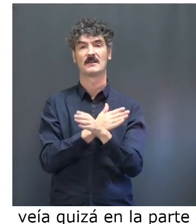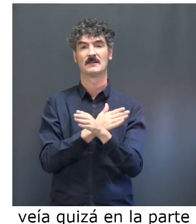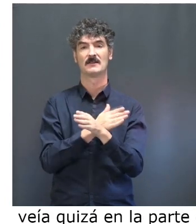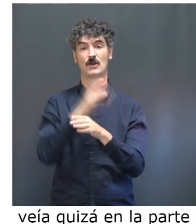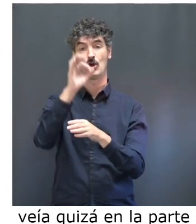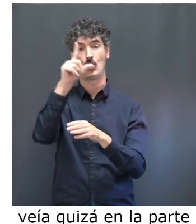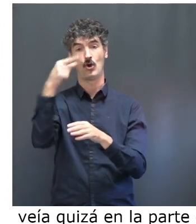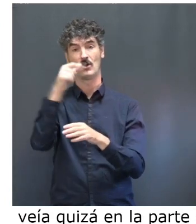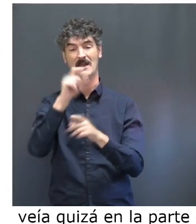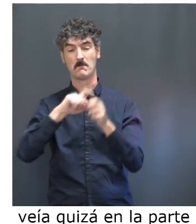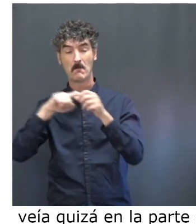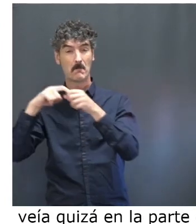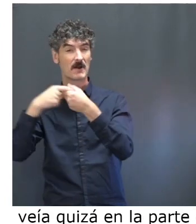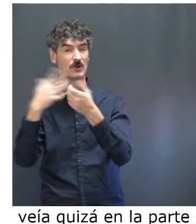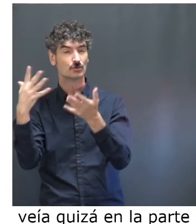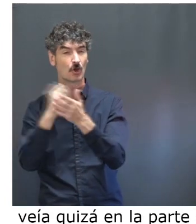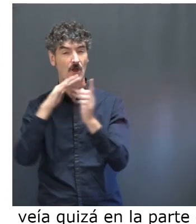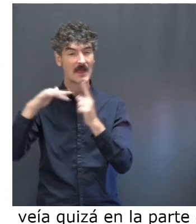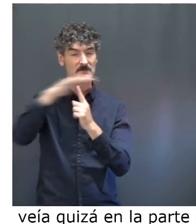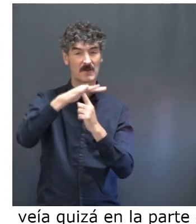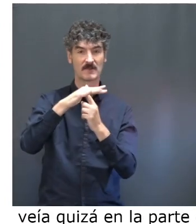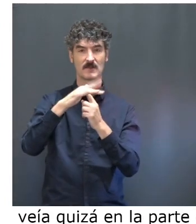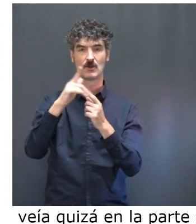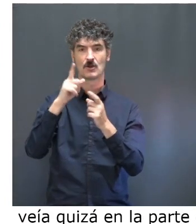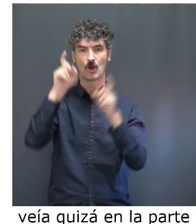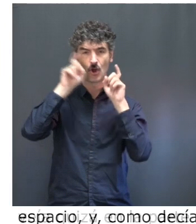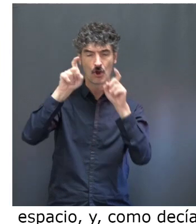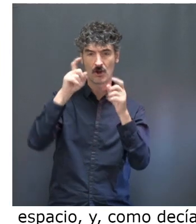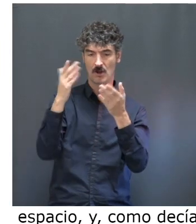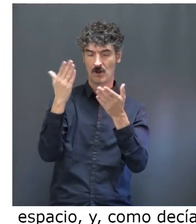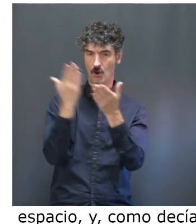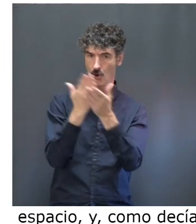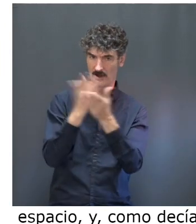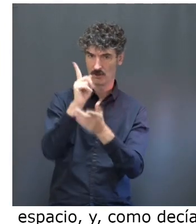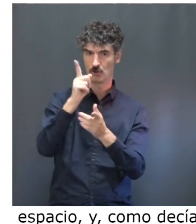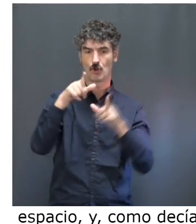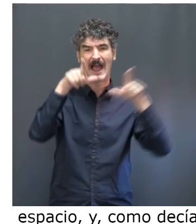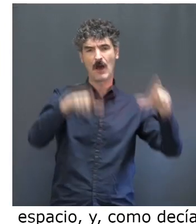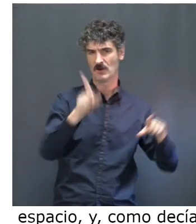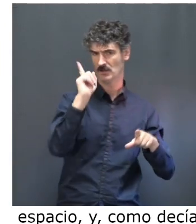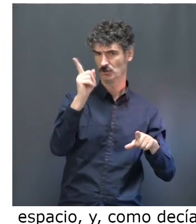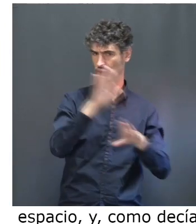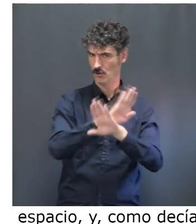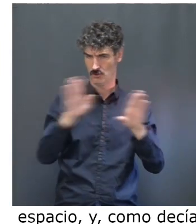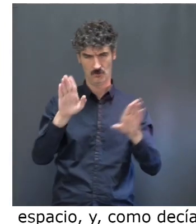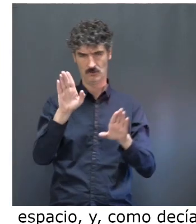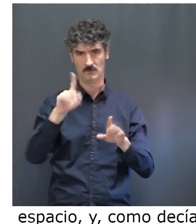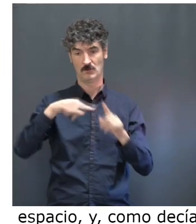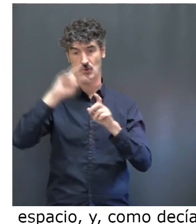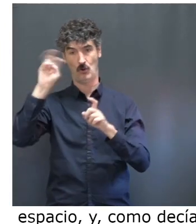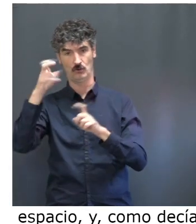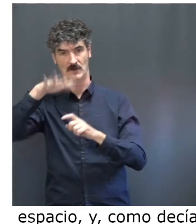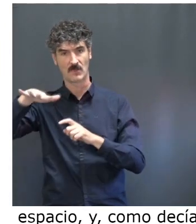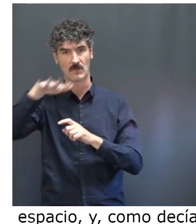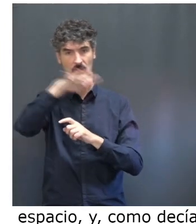esa participación en todos los espacios de la escuela, que no son solo las aulas o que no son solo el aula al que normalmente más tiempo pasa,